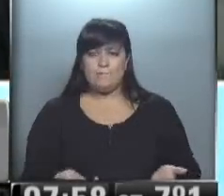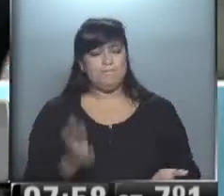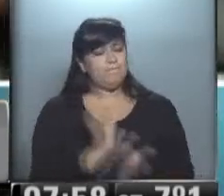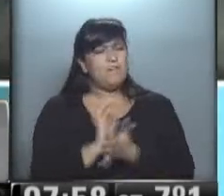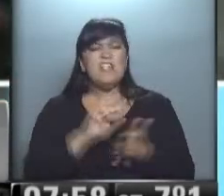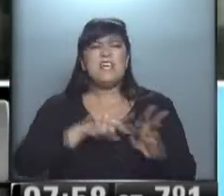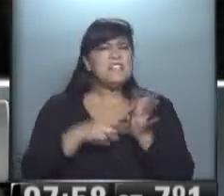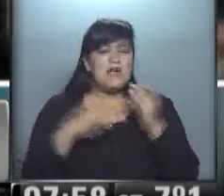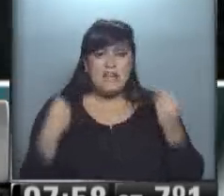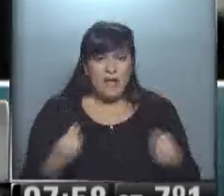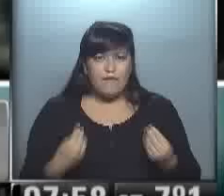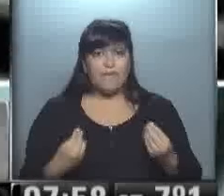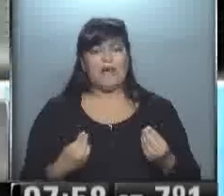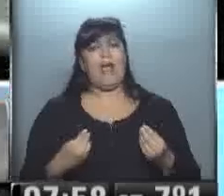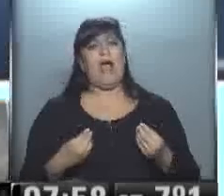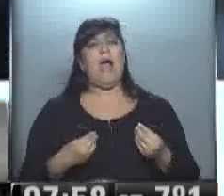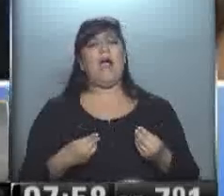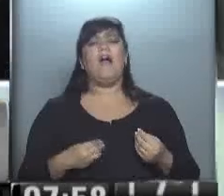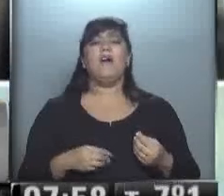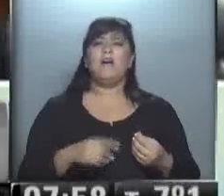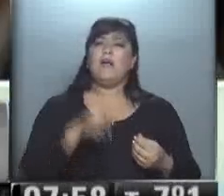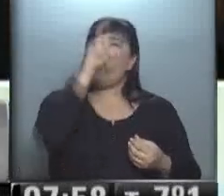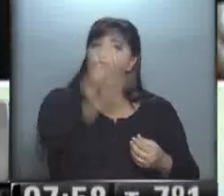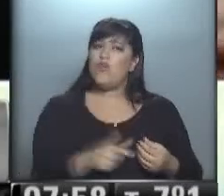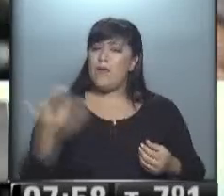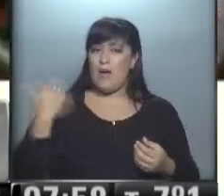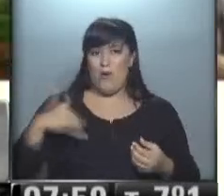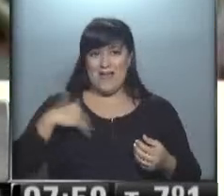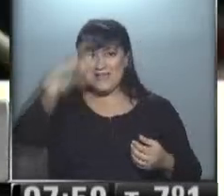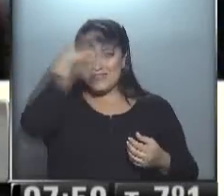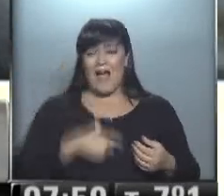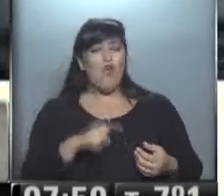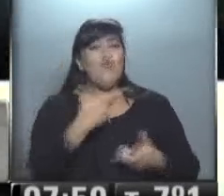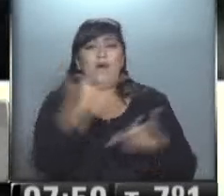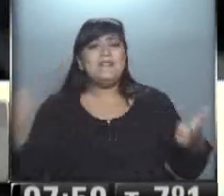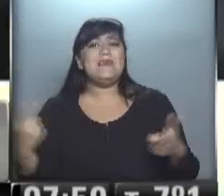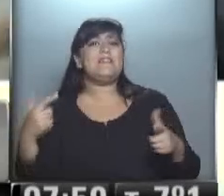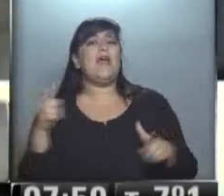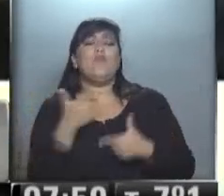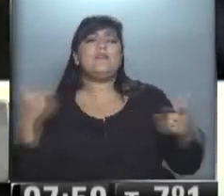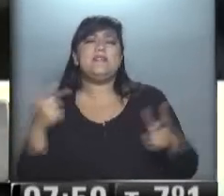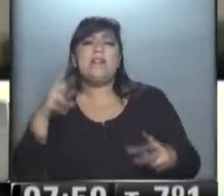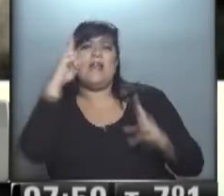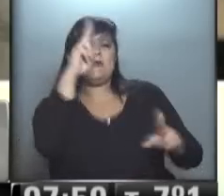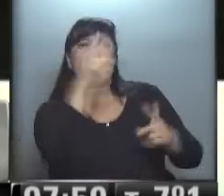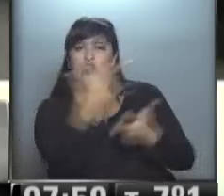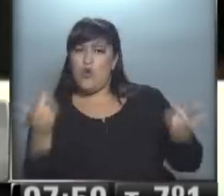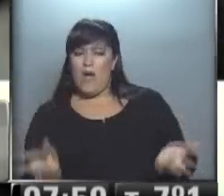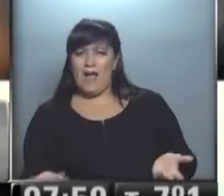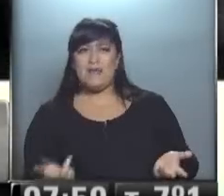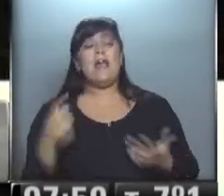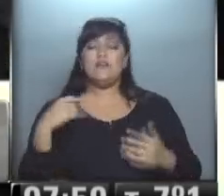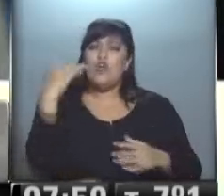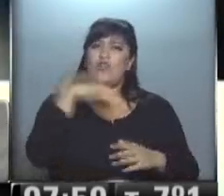realidad la figura del desacato sobre un estado soberano no existe Es decir en esto tendría que intervenir el propio gobierno de Estados